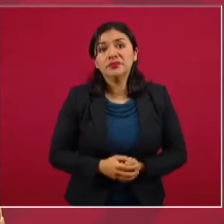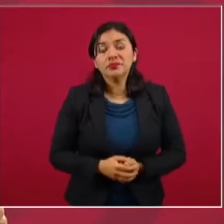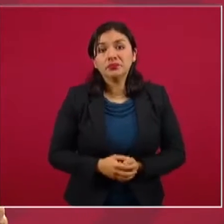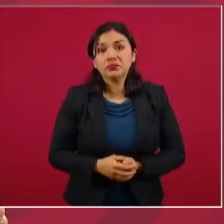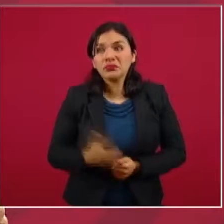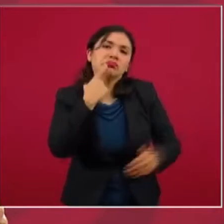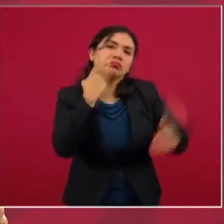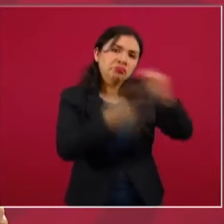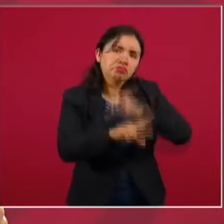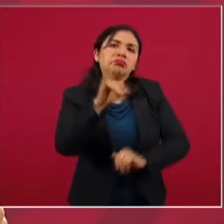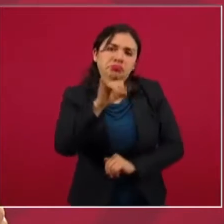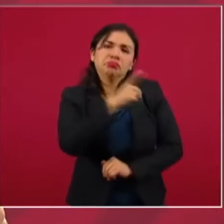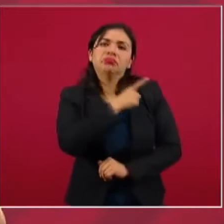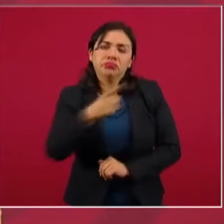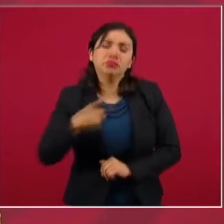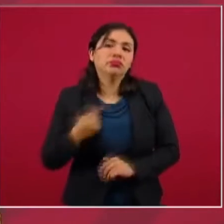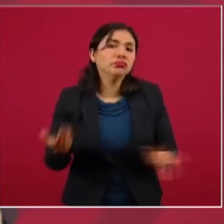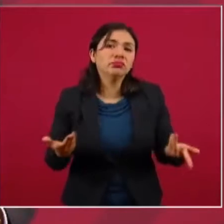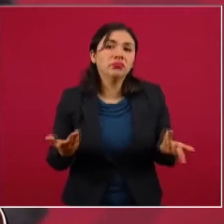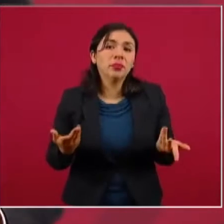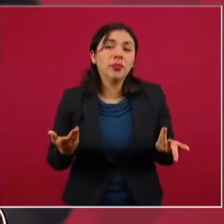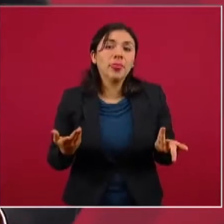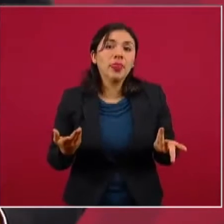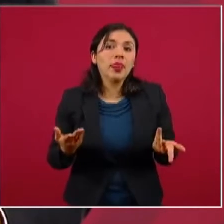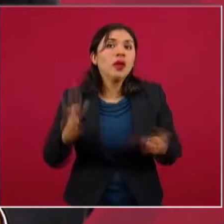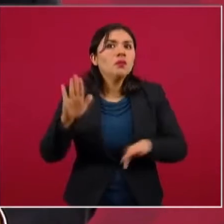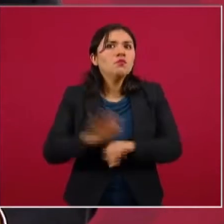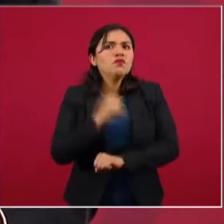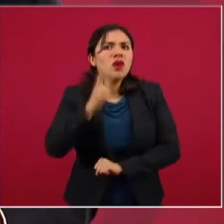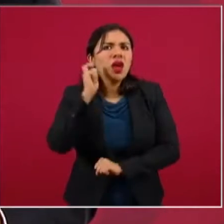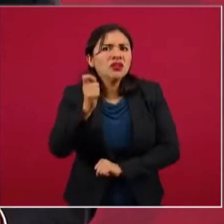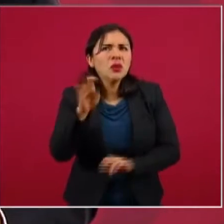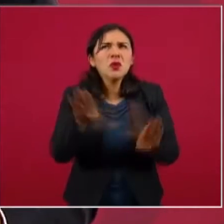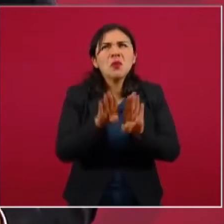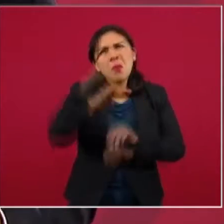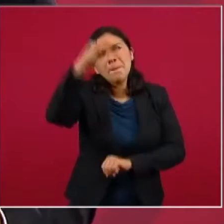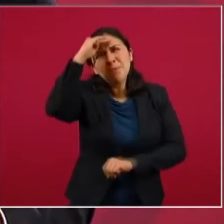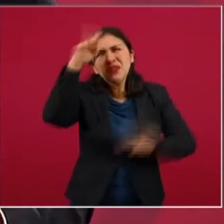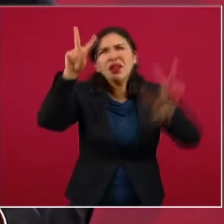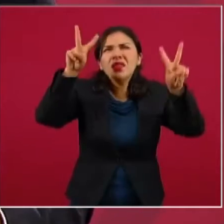todos estos abusos, porque no es un asunto de